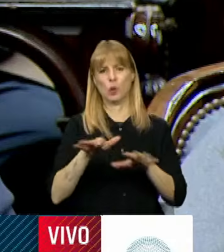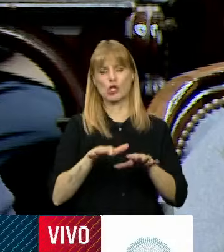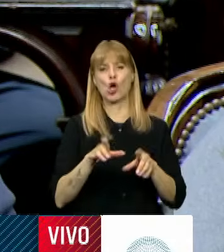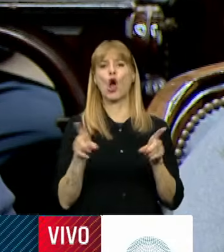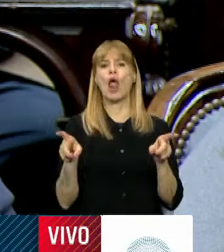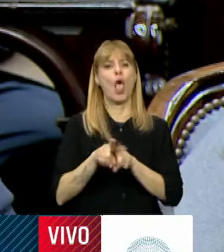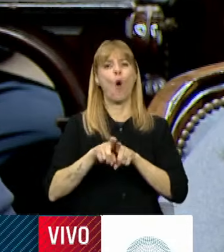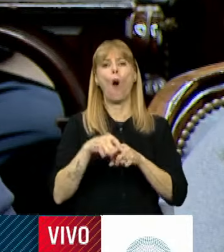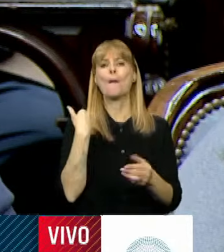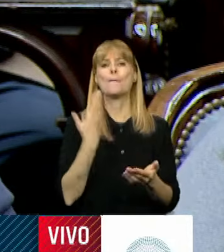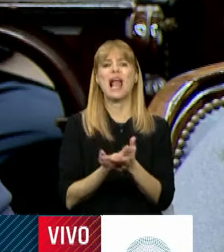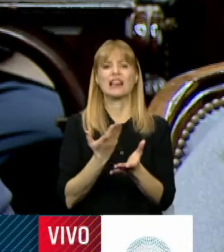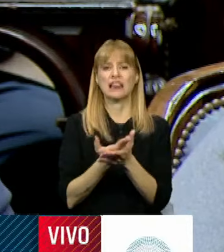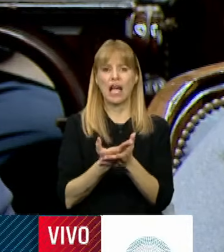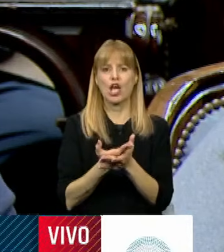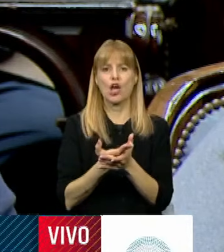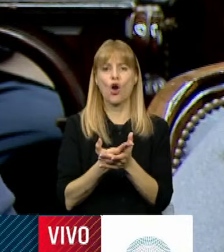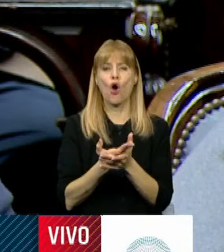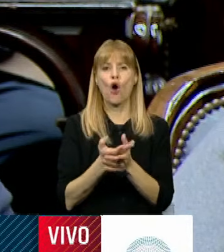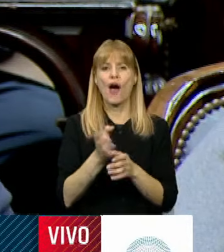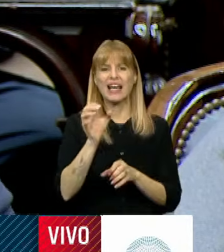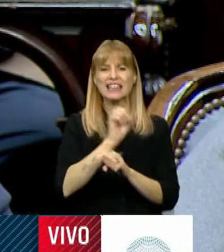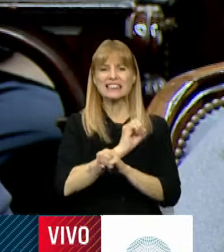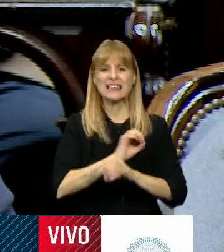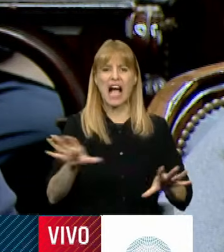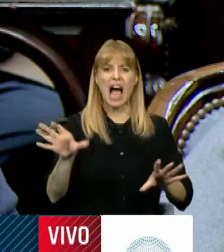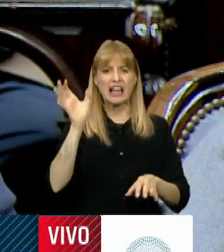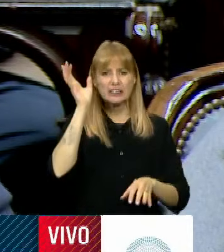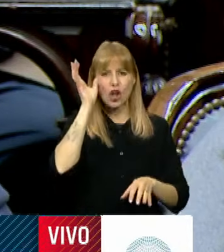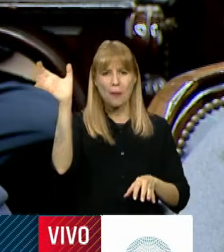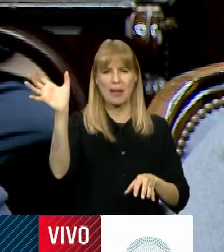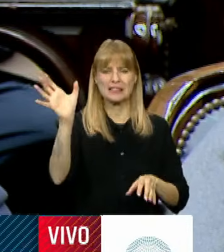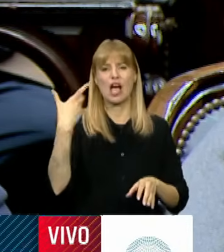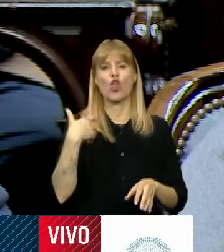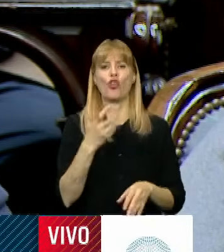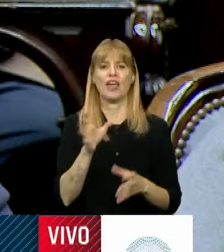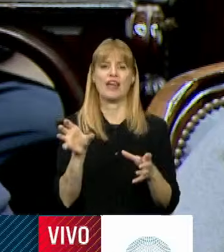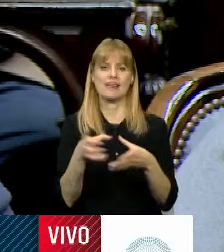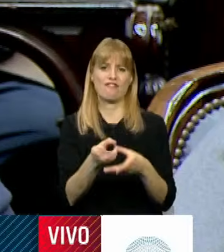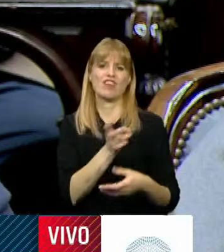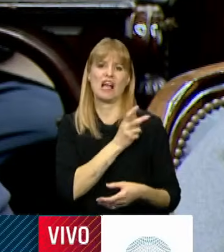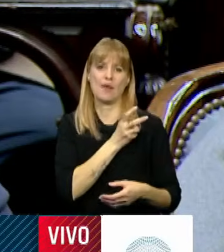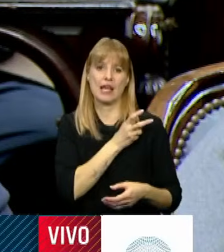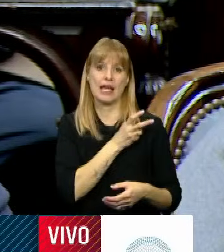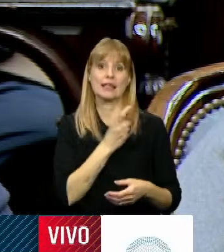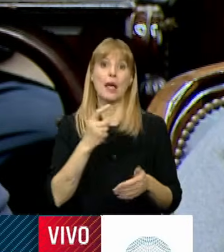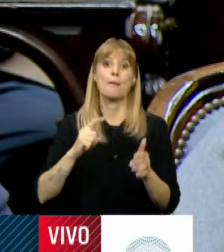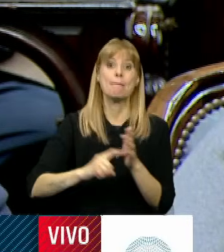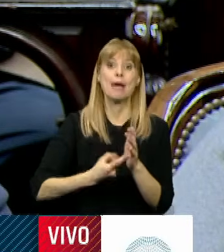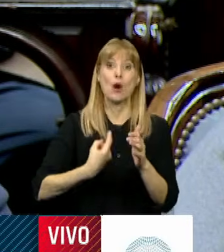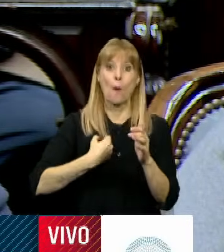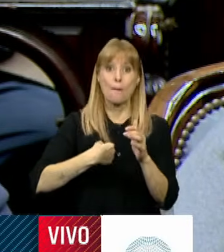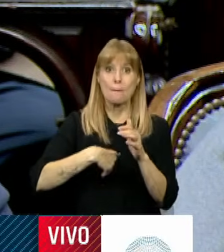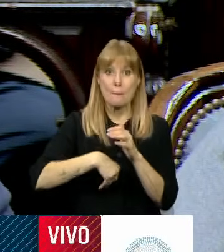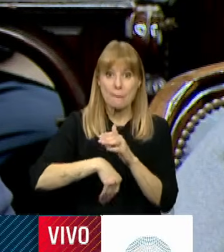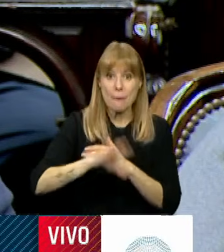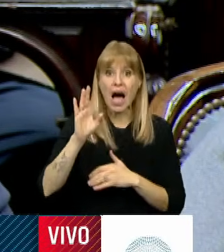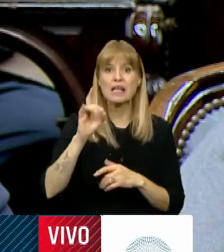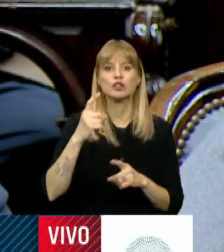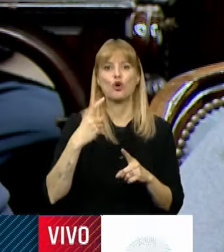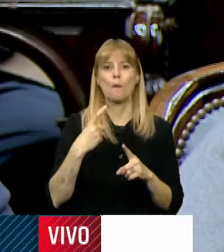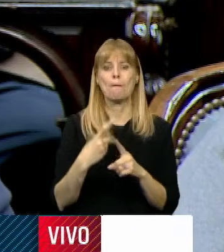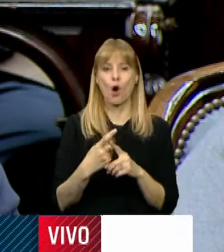la que plantea los escándalos del jefe de gabinete. Pero por sobre todas las cosas lo vamos a hacer por